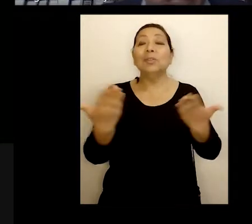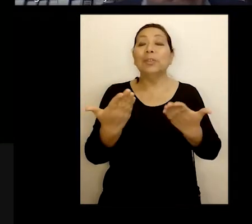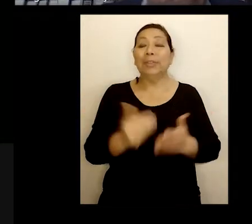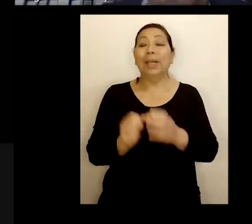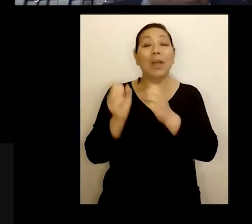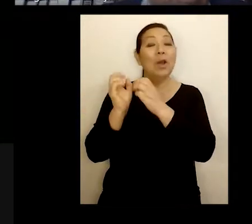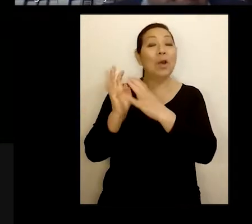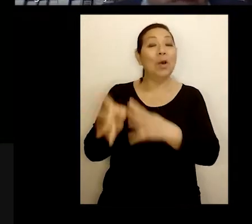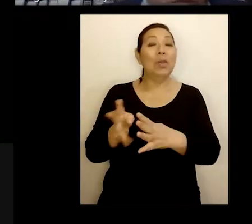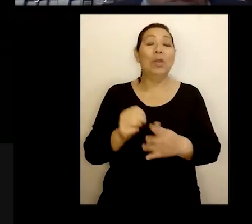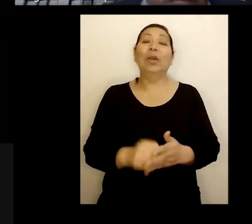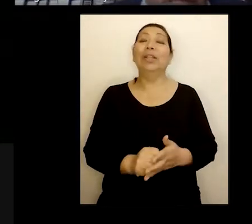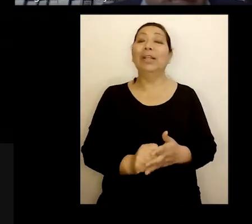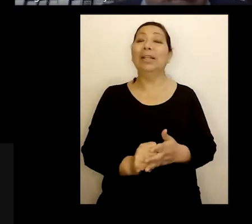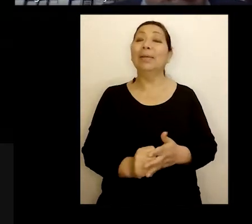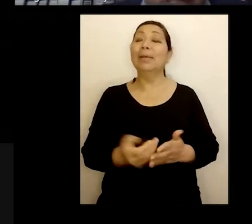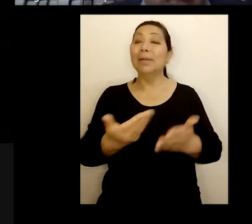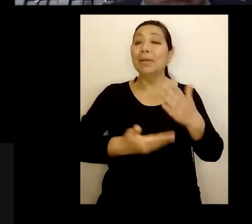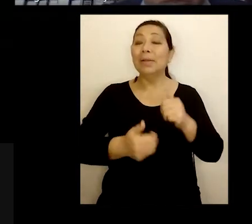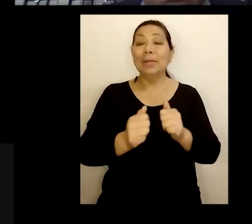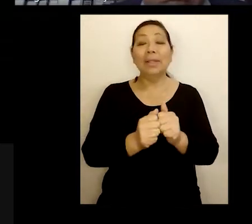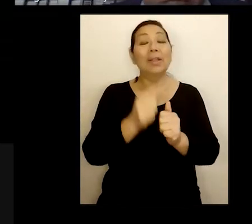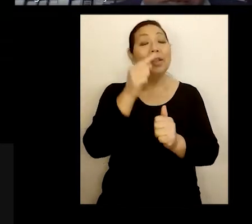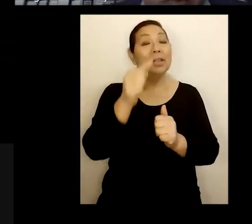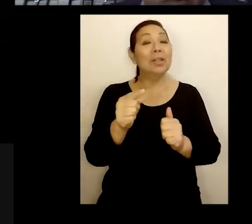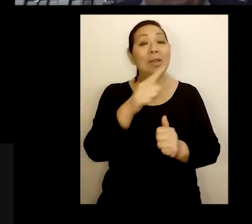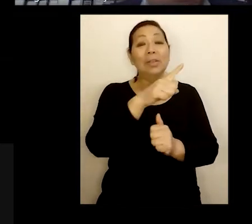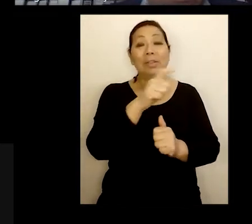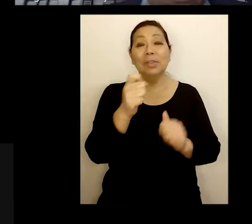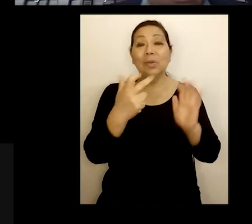condenatoria mediante ejecutoria recaída en el recurso de nulidad